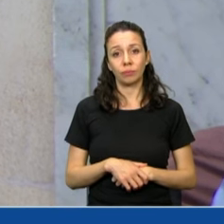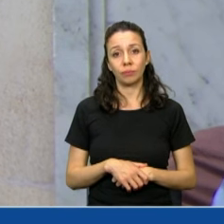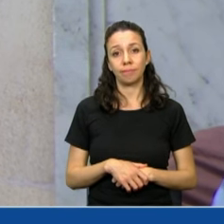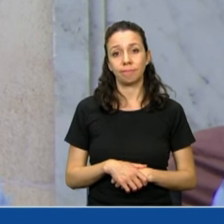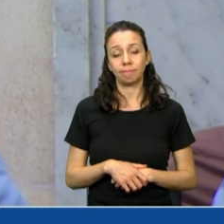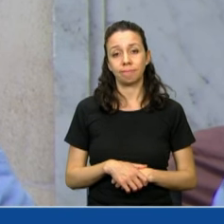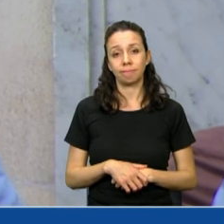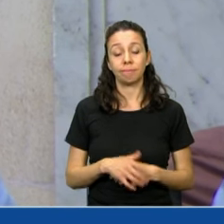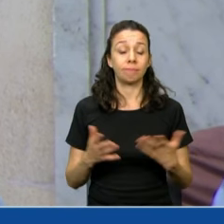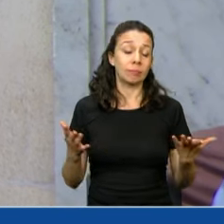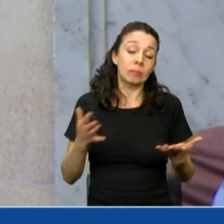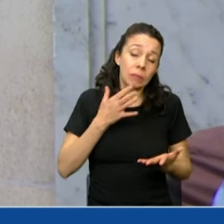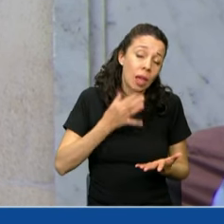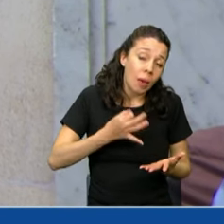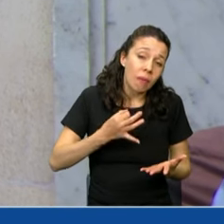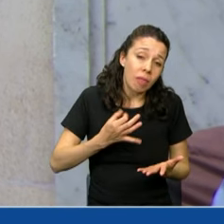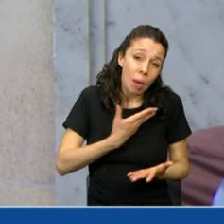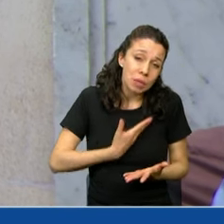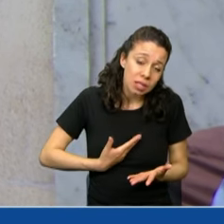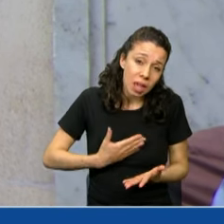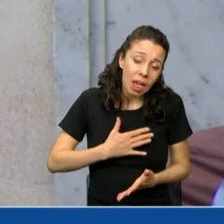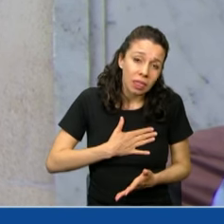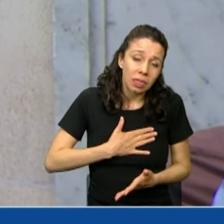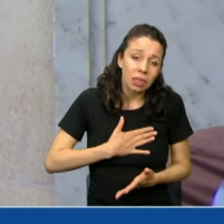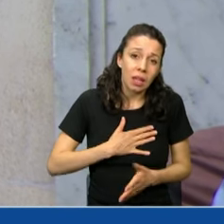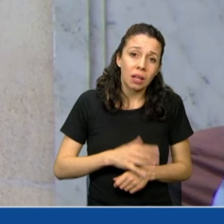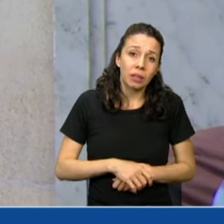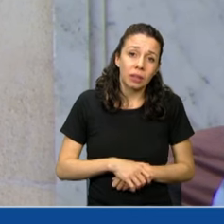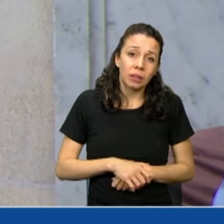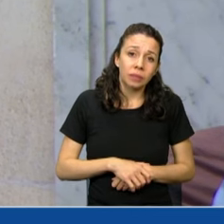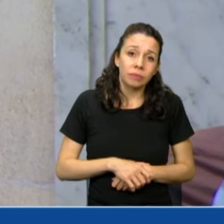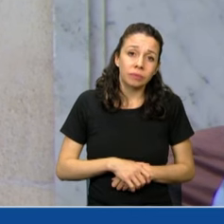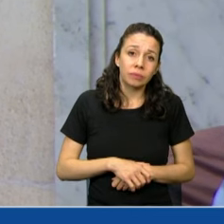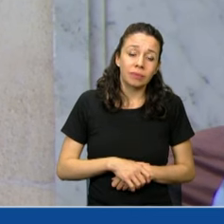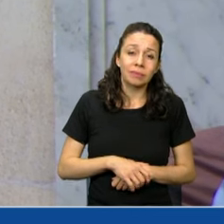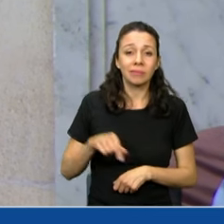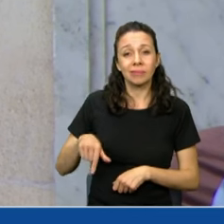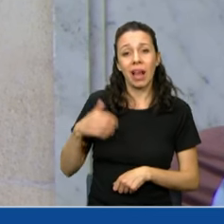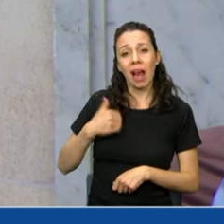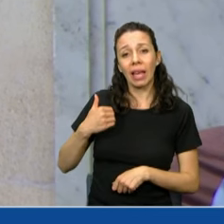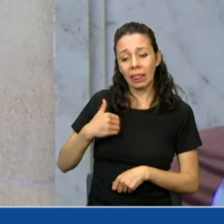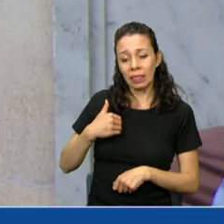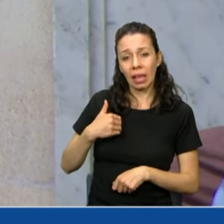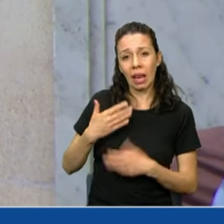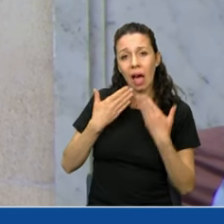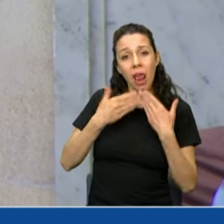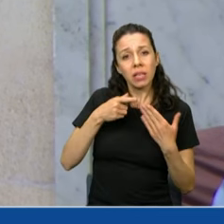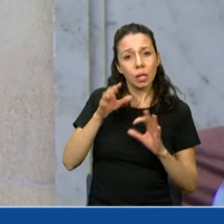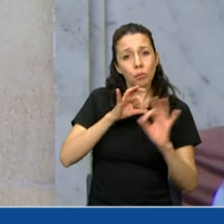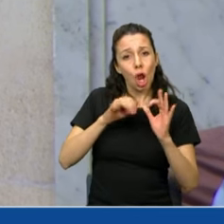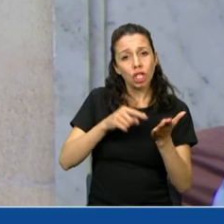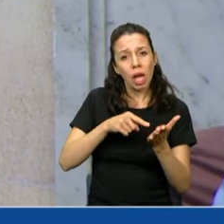verdad presidente que la posibilidad que tiene la Argentina es muy